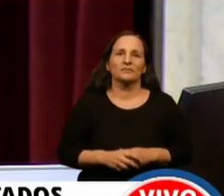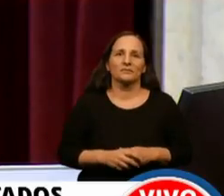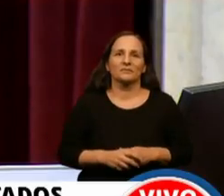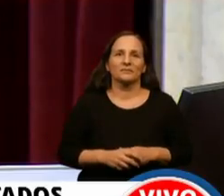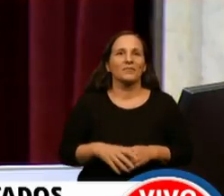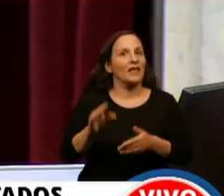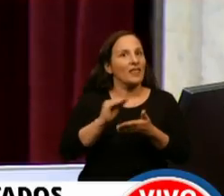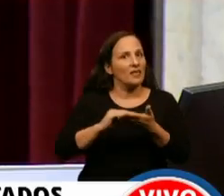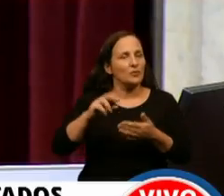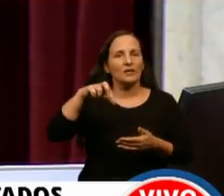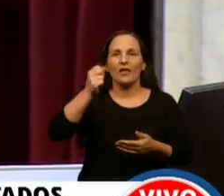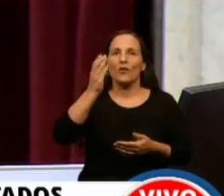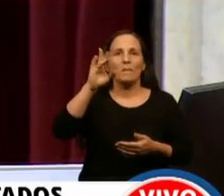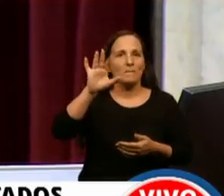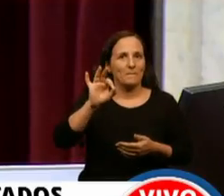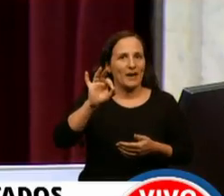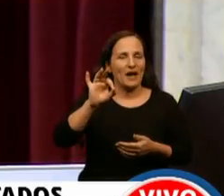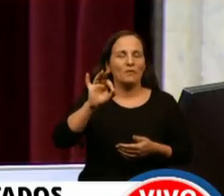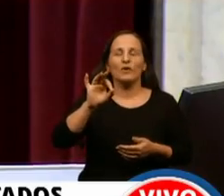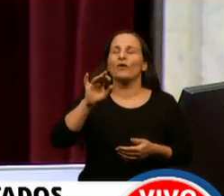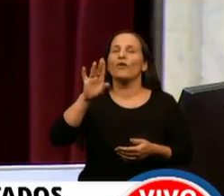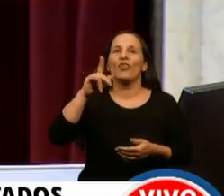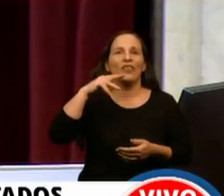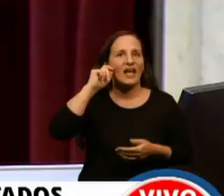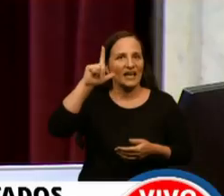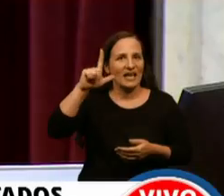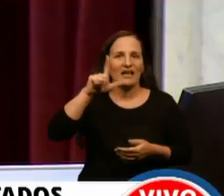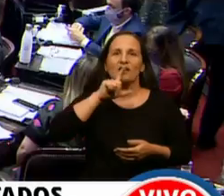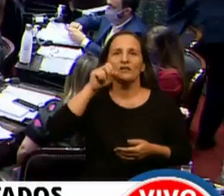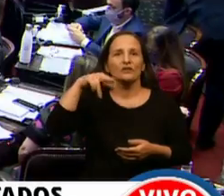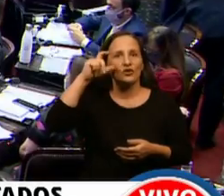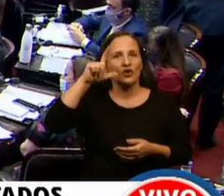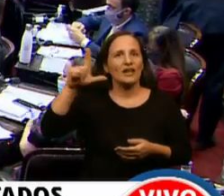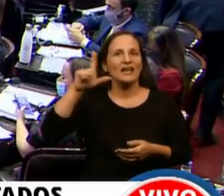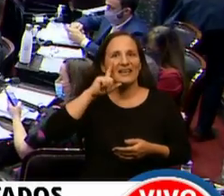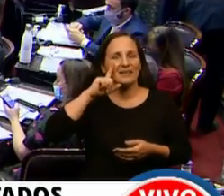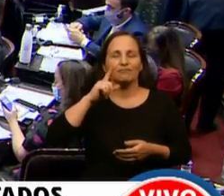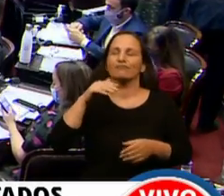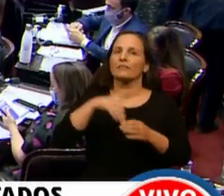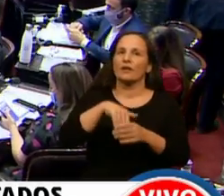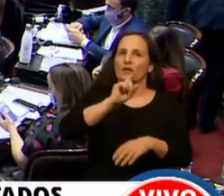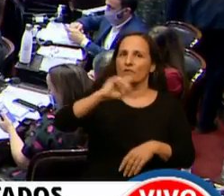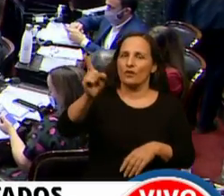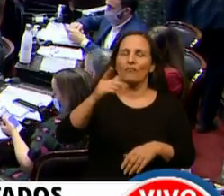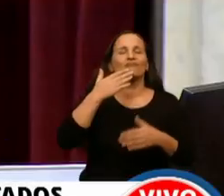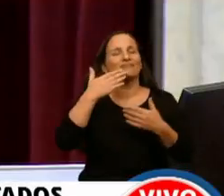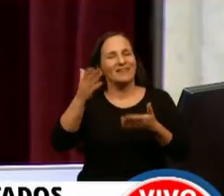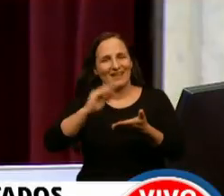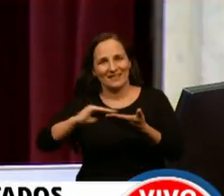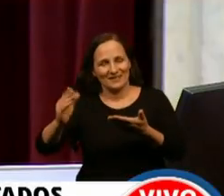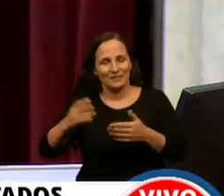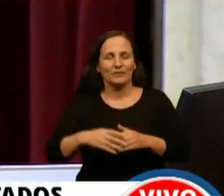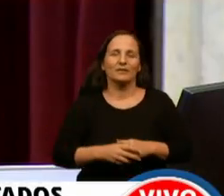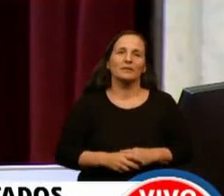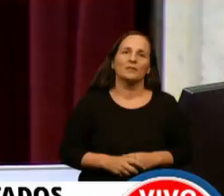diputado pablo gabriel tonelli negativo presidente gracias diputado tonelli